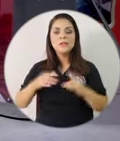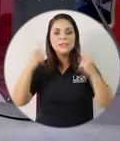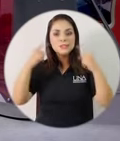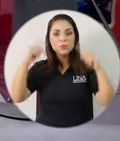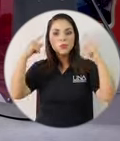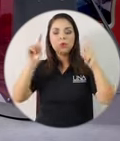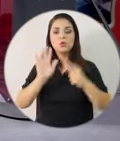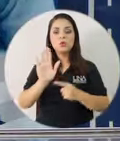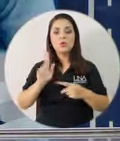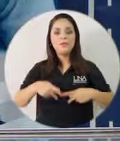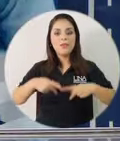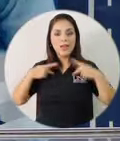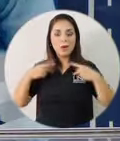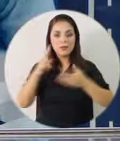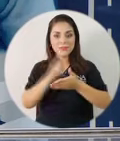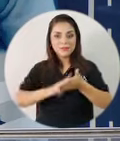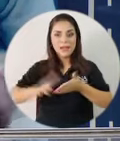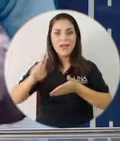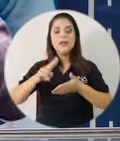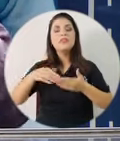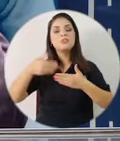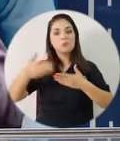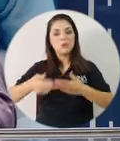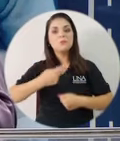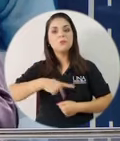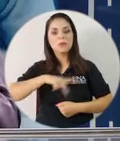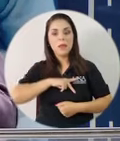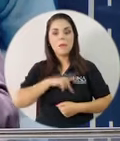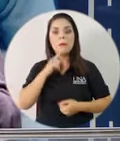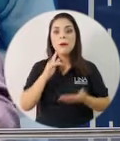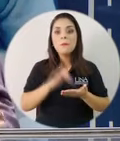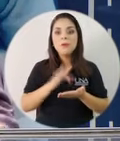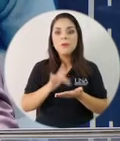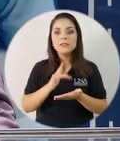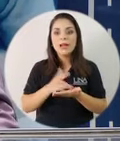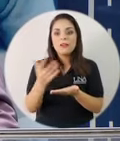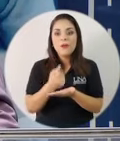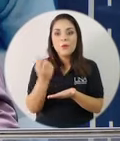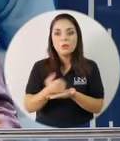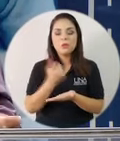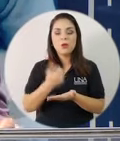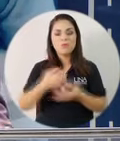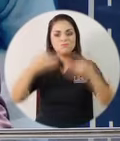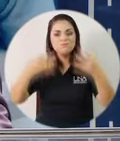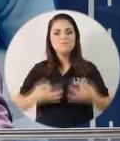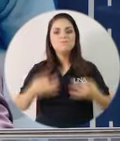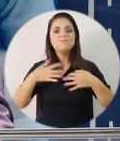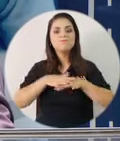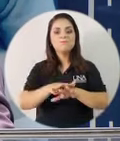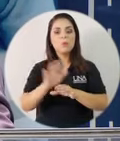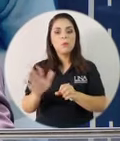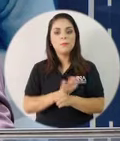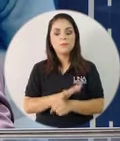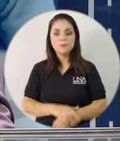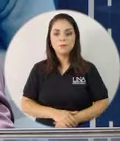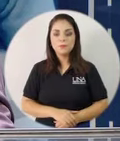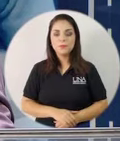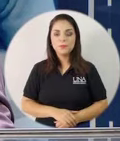vida universitaria y después en su vida profesional, pudiendo aprovechar mejor todos los recursos de una formación integral como la que la Universidad Nacional les puede